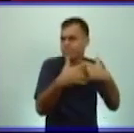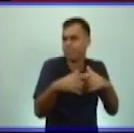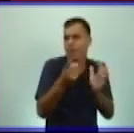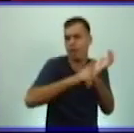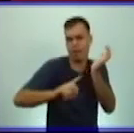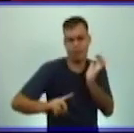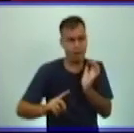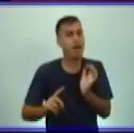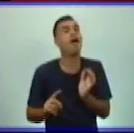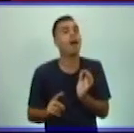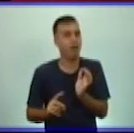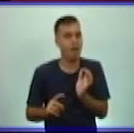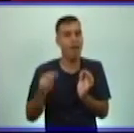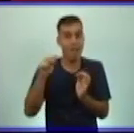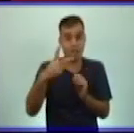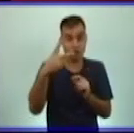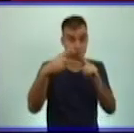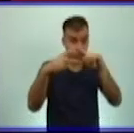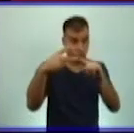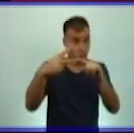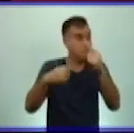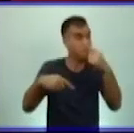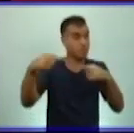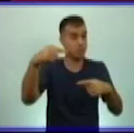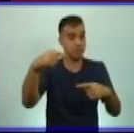estos son los dos elementos fundamentales que nosotros